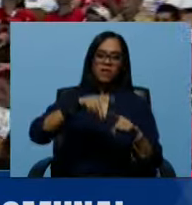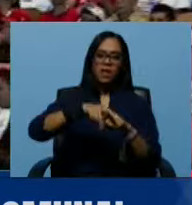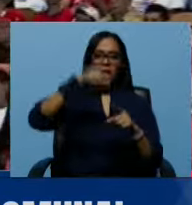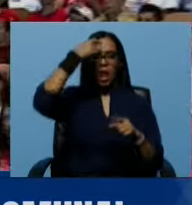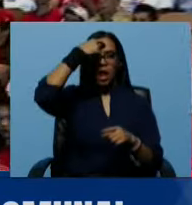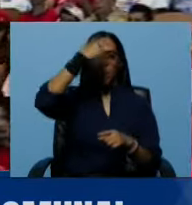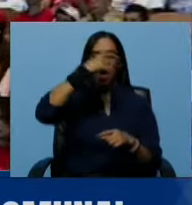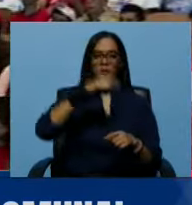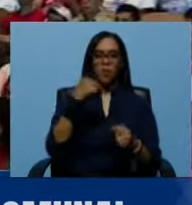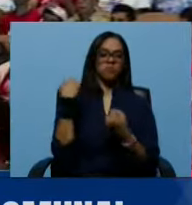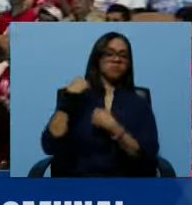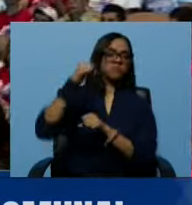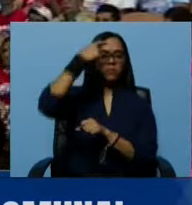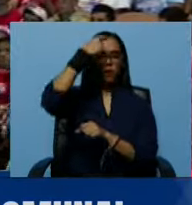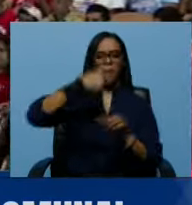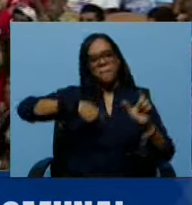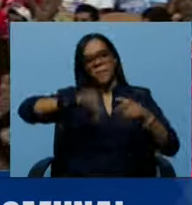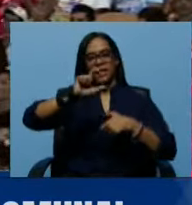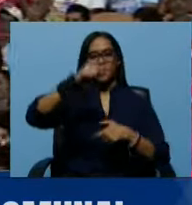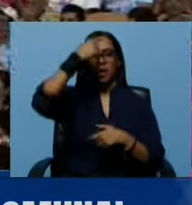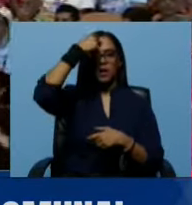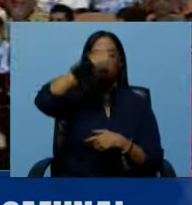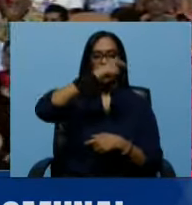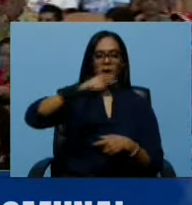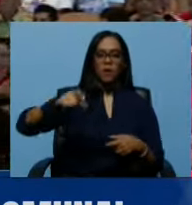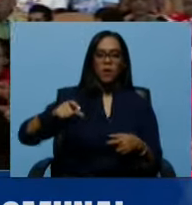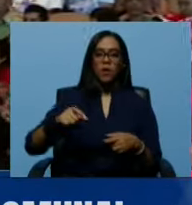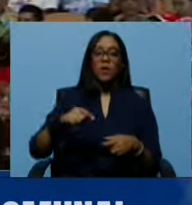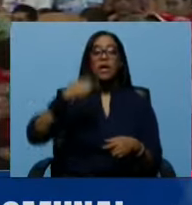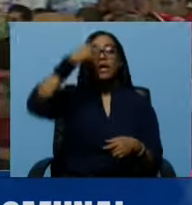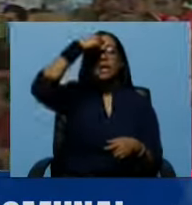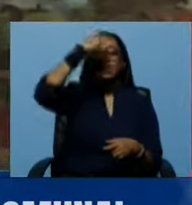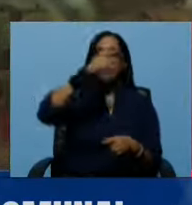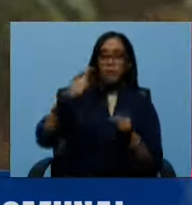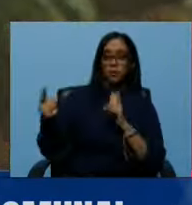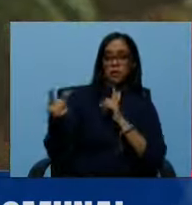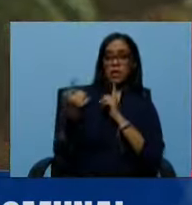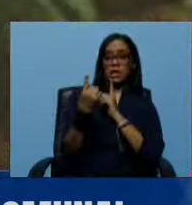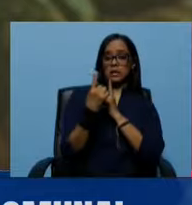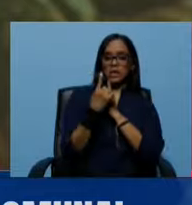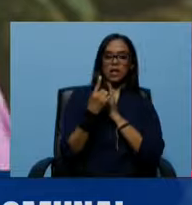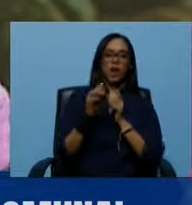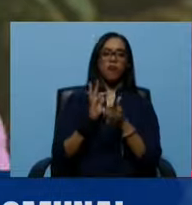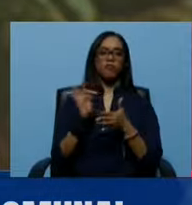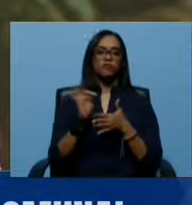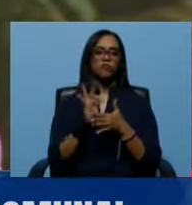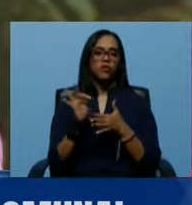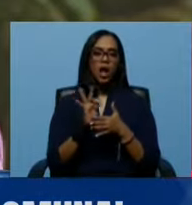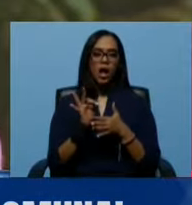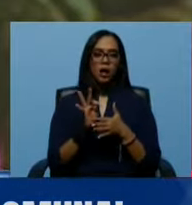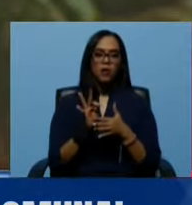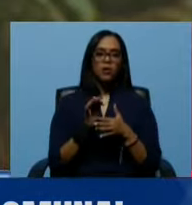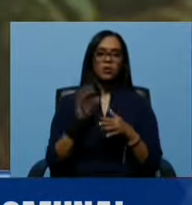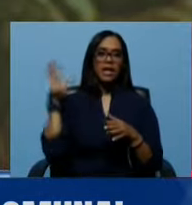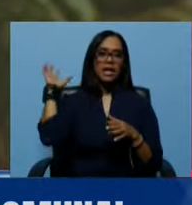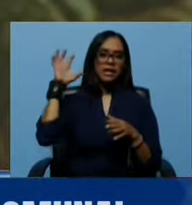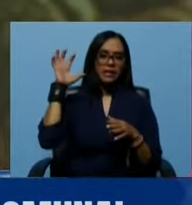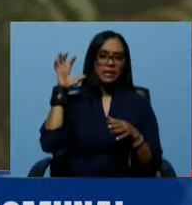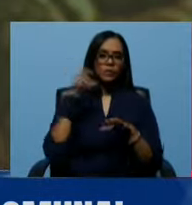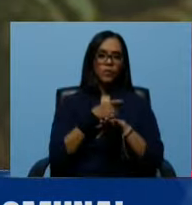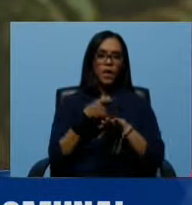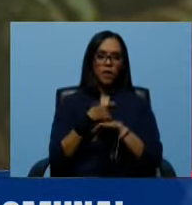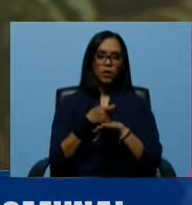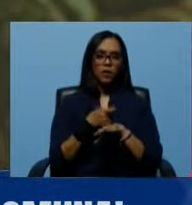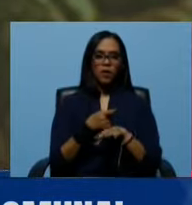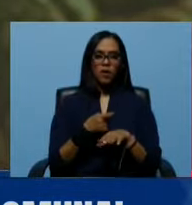ignorar al pueblo, patear al pueblo. Y si el pueblo se le acerca a un funcionario del Estado, ese funcionario